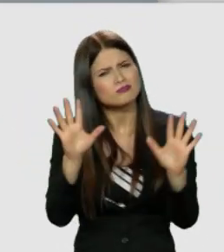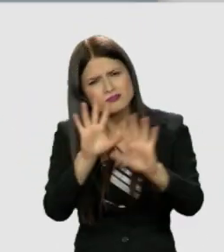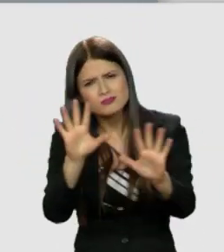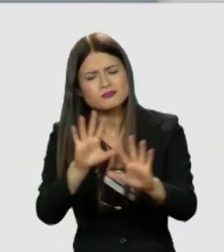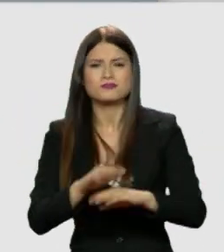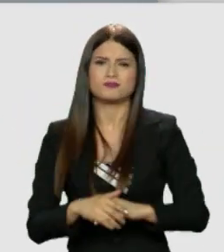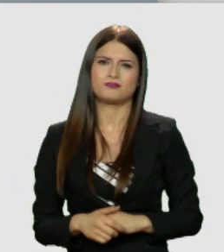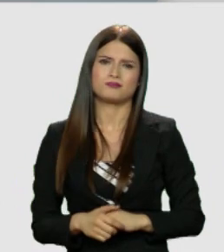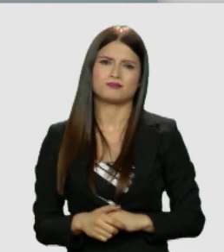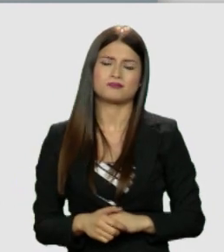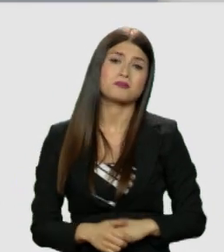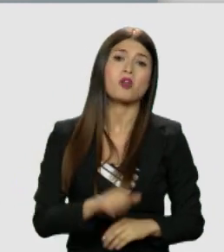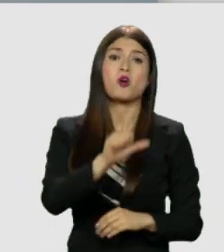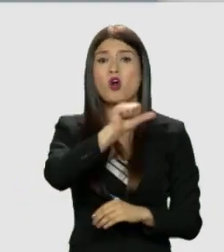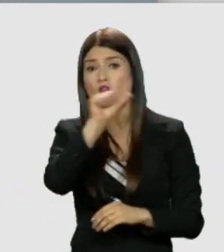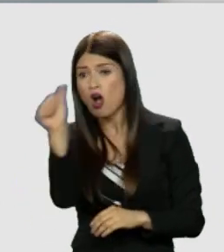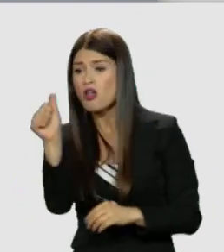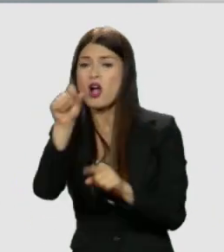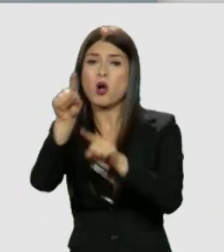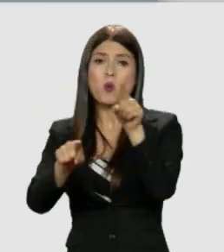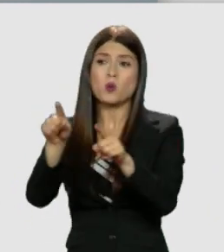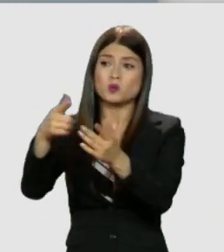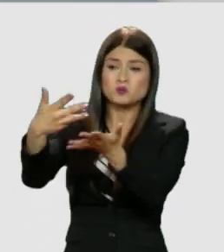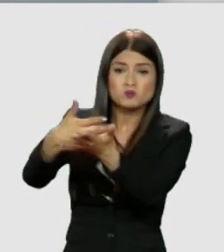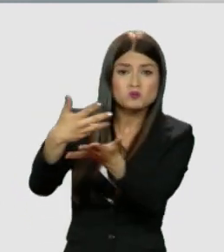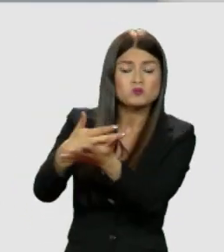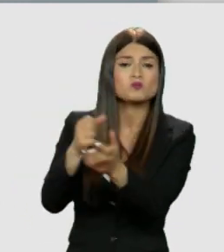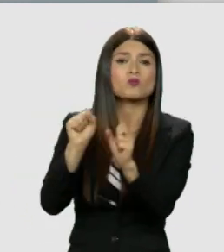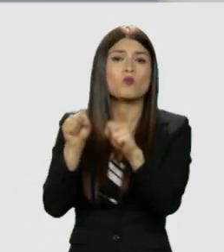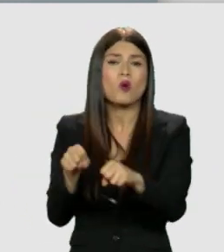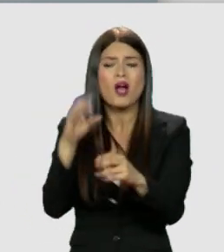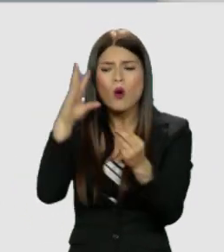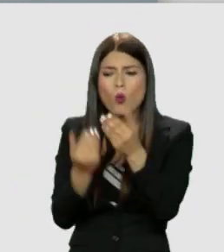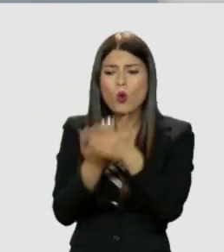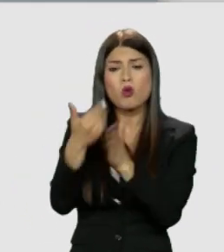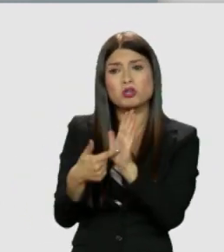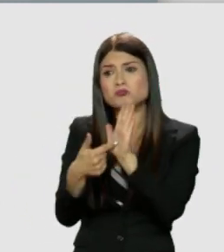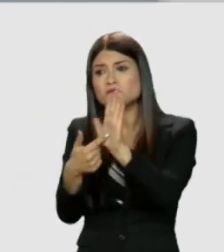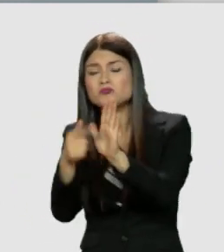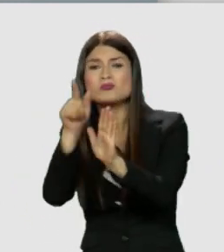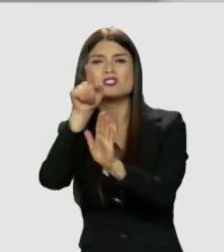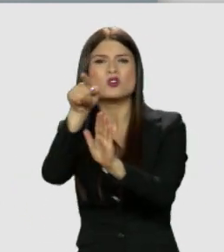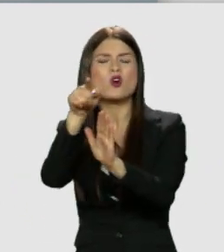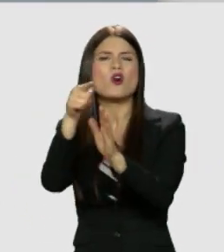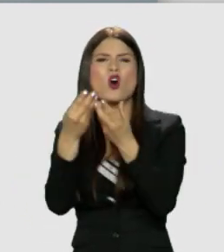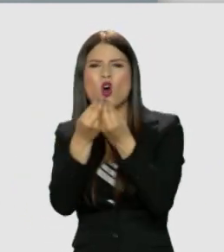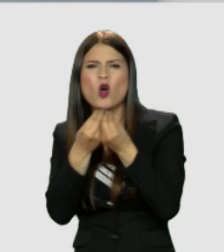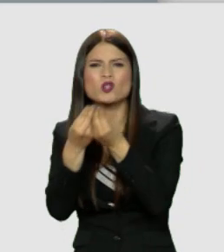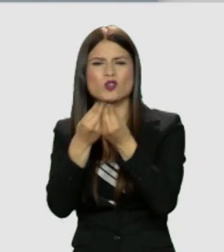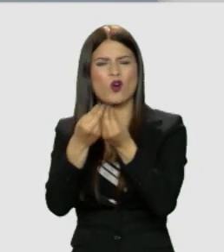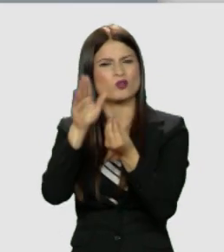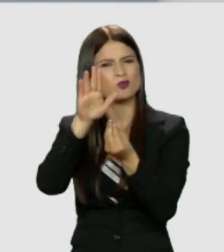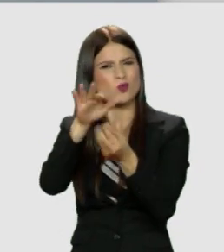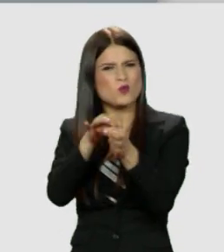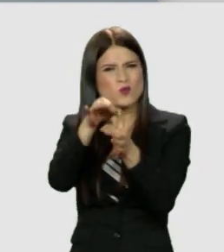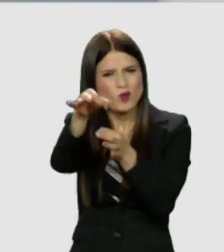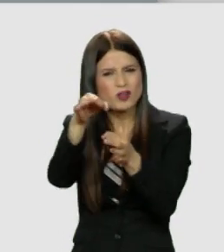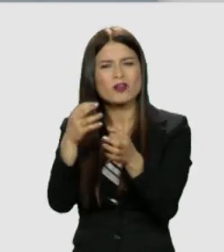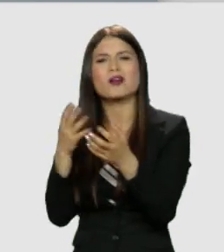acuerdo a consideración de los consejos municipales y las asambleas asambleas departamentales como